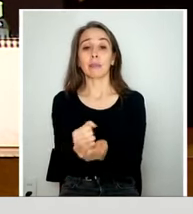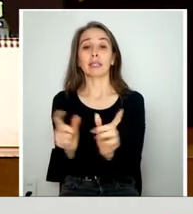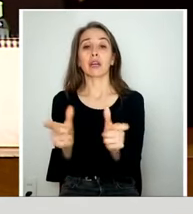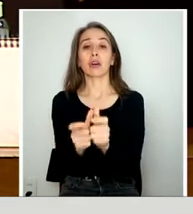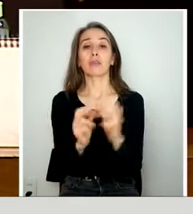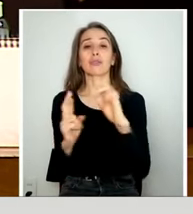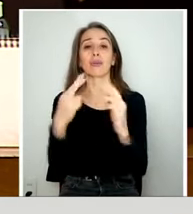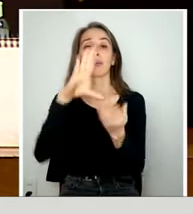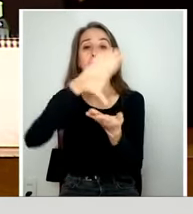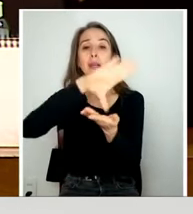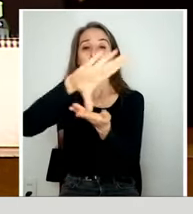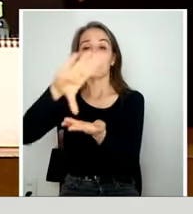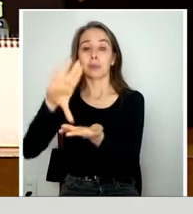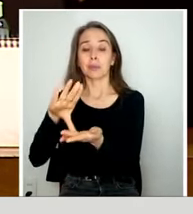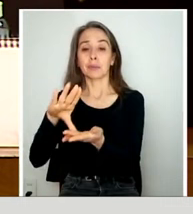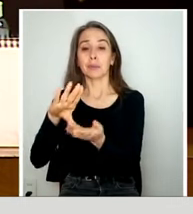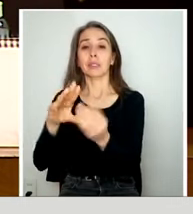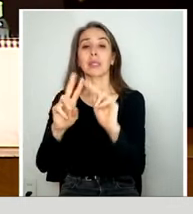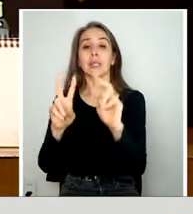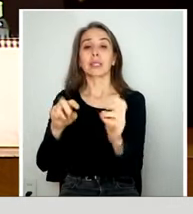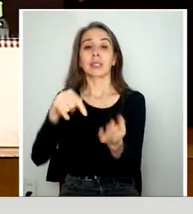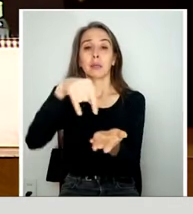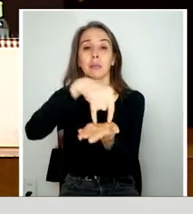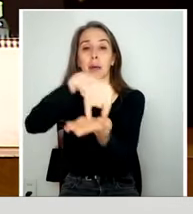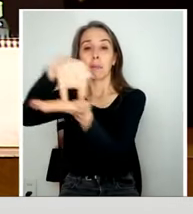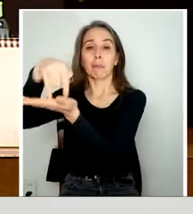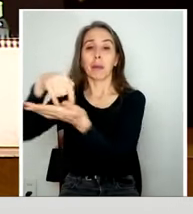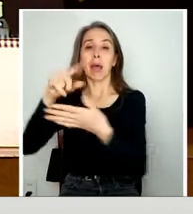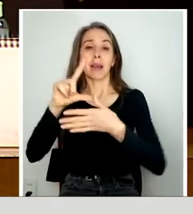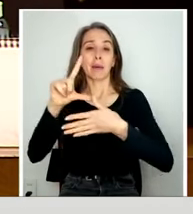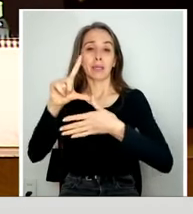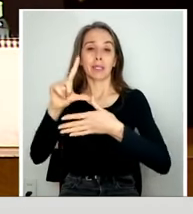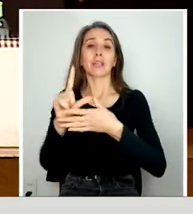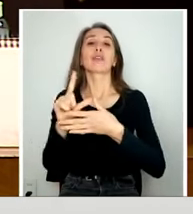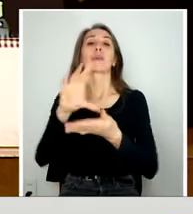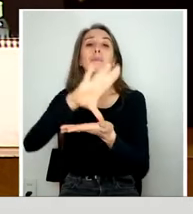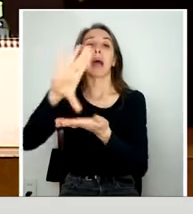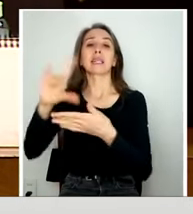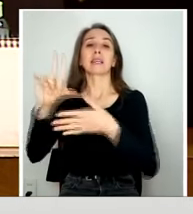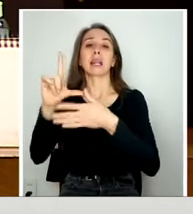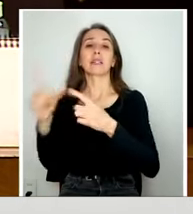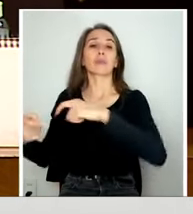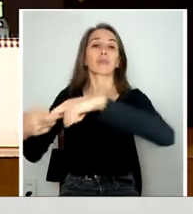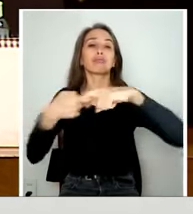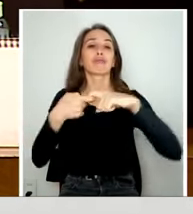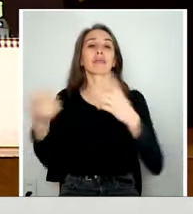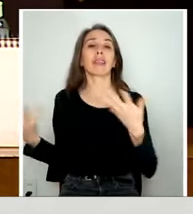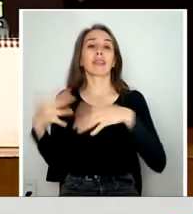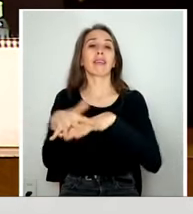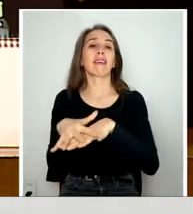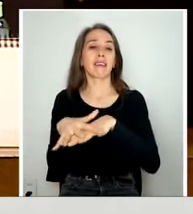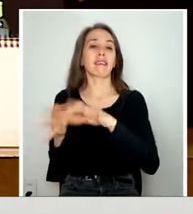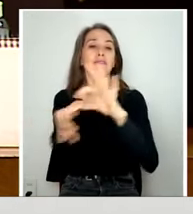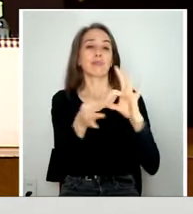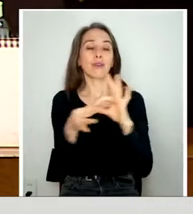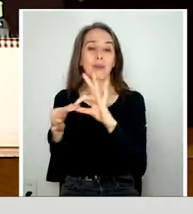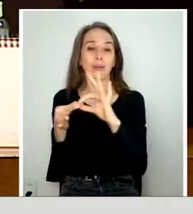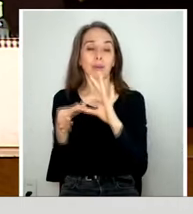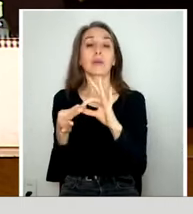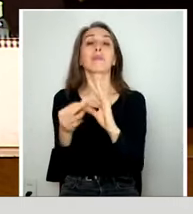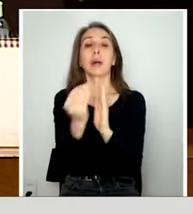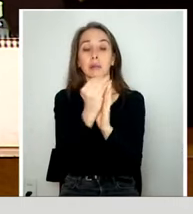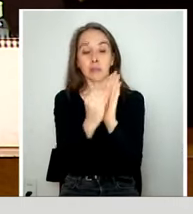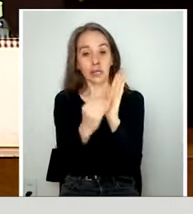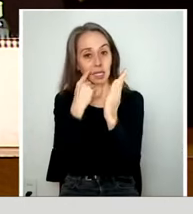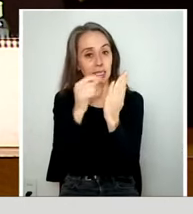exteriores asuntos interparlamentarios e integración latinoamericana a fin de analizar la Arista laboral